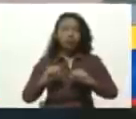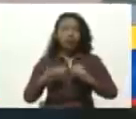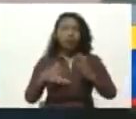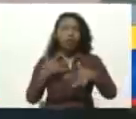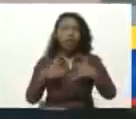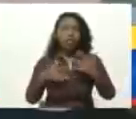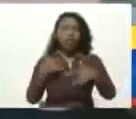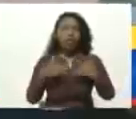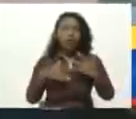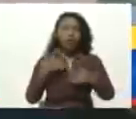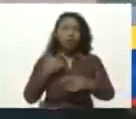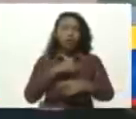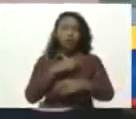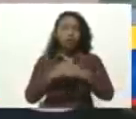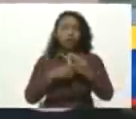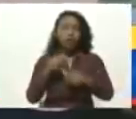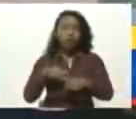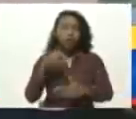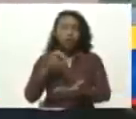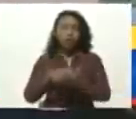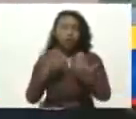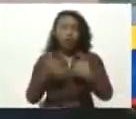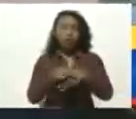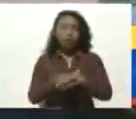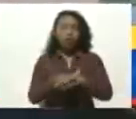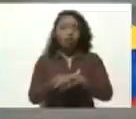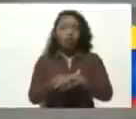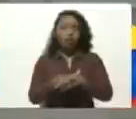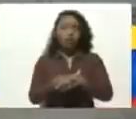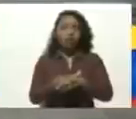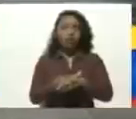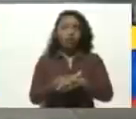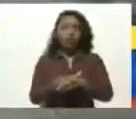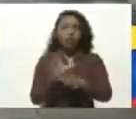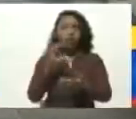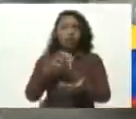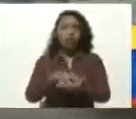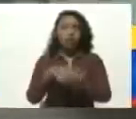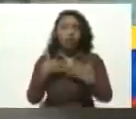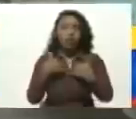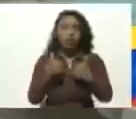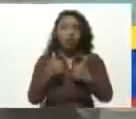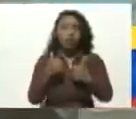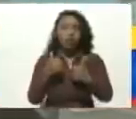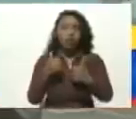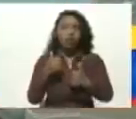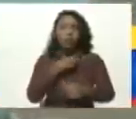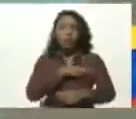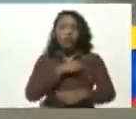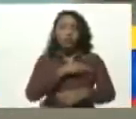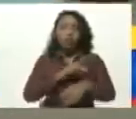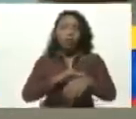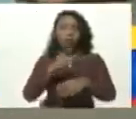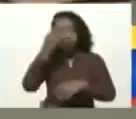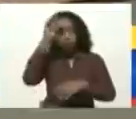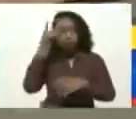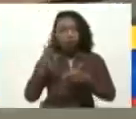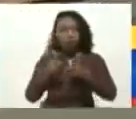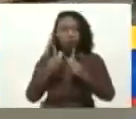actividad que llevamos acá en el estado de manera integrada, Región de Salud y Misión Médica Cubana con las autoridades del